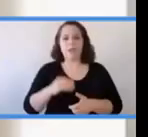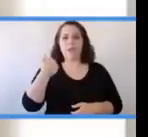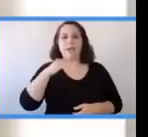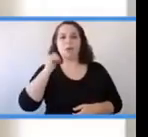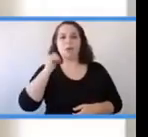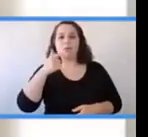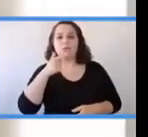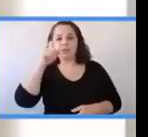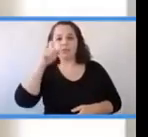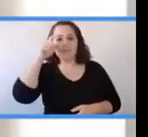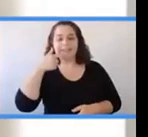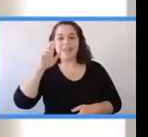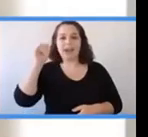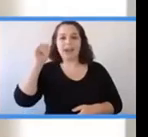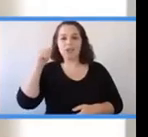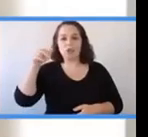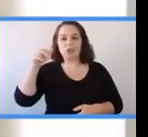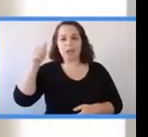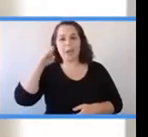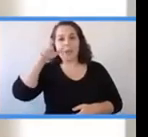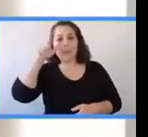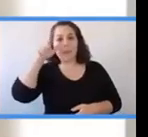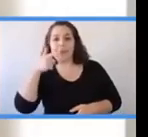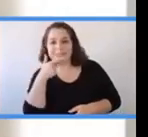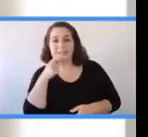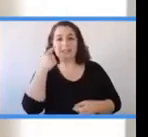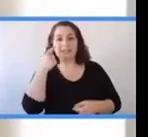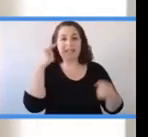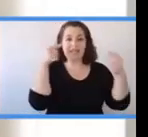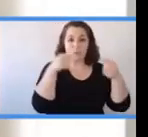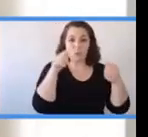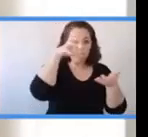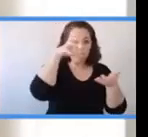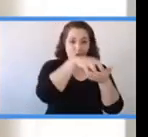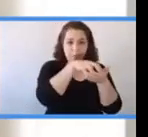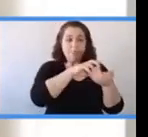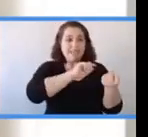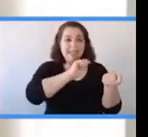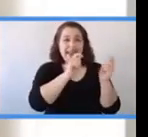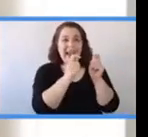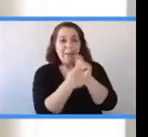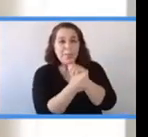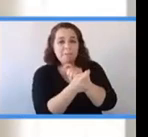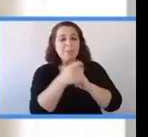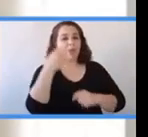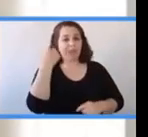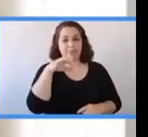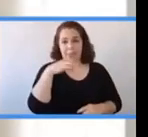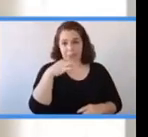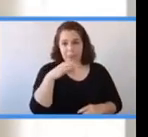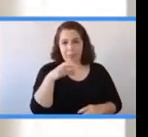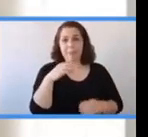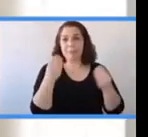Los ajustes razonables son modificaciones o cambios que la institución de salud tiene